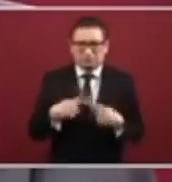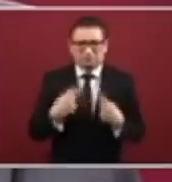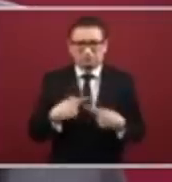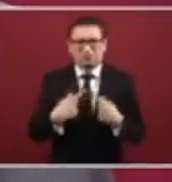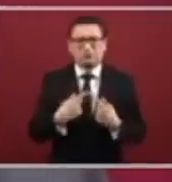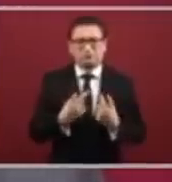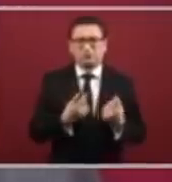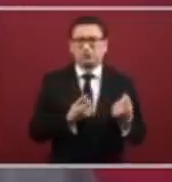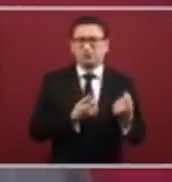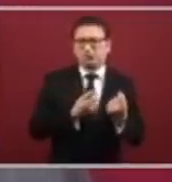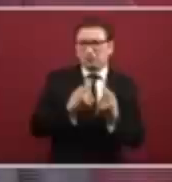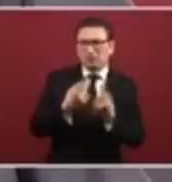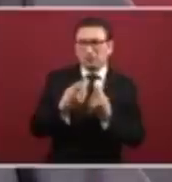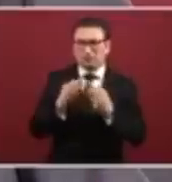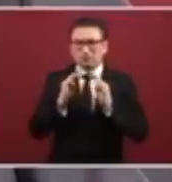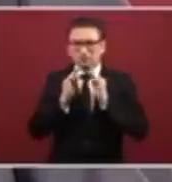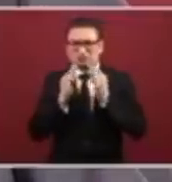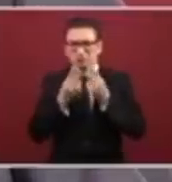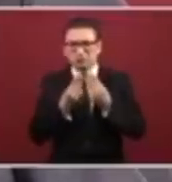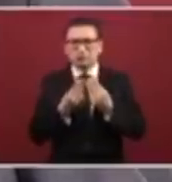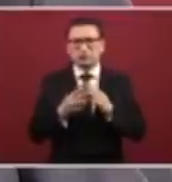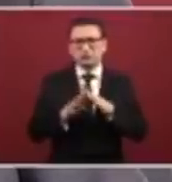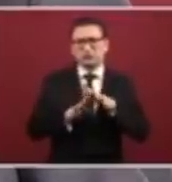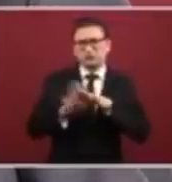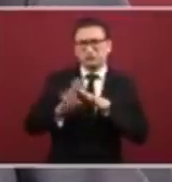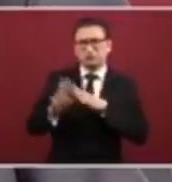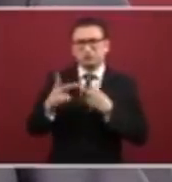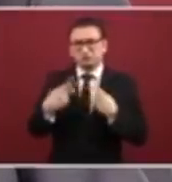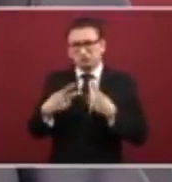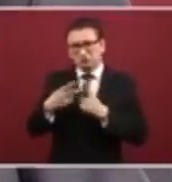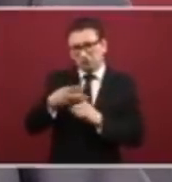trafican con migrantes,